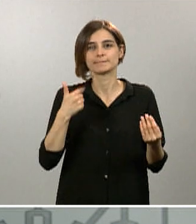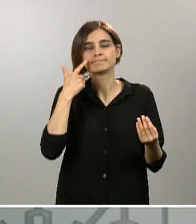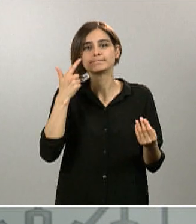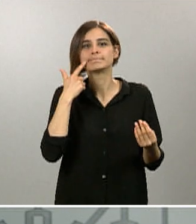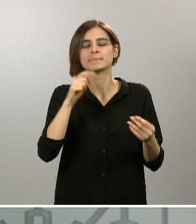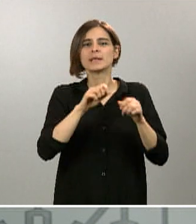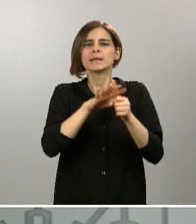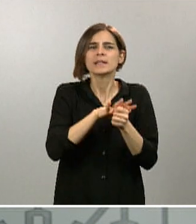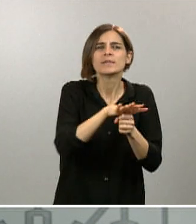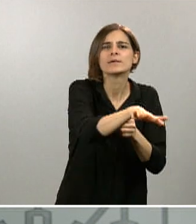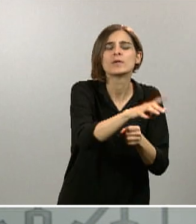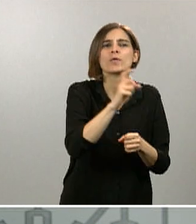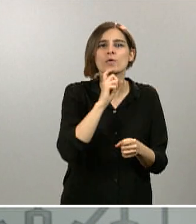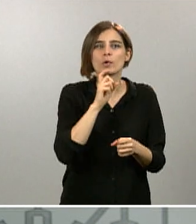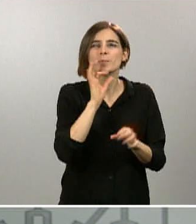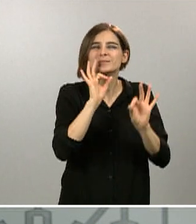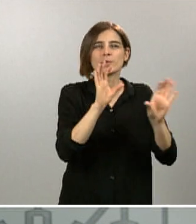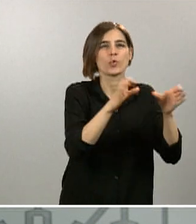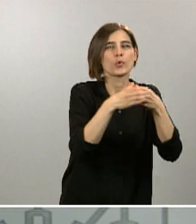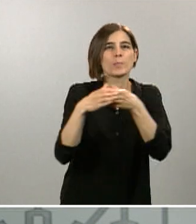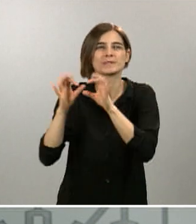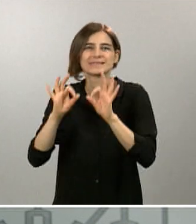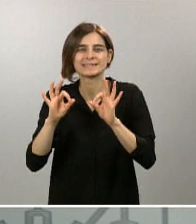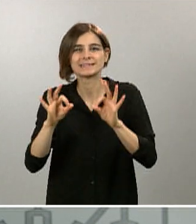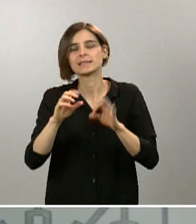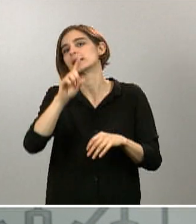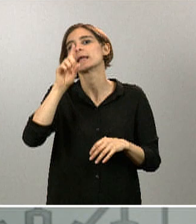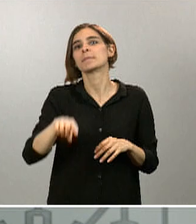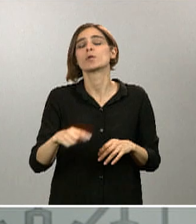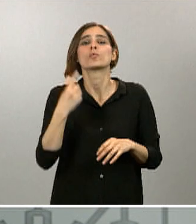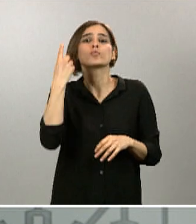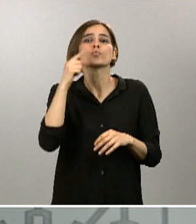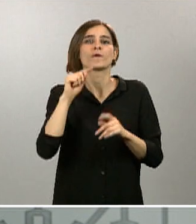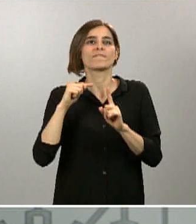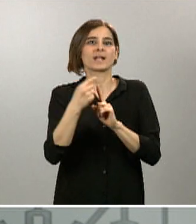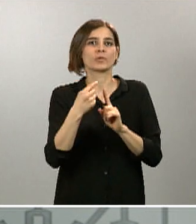unos grupos muy específicos como de un factor que precisamente en